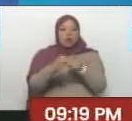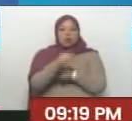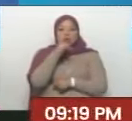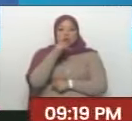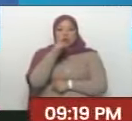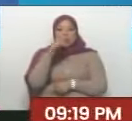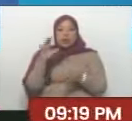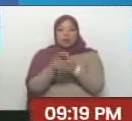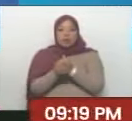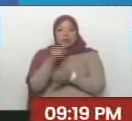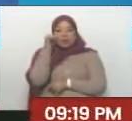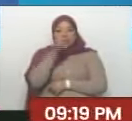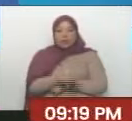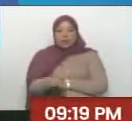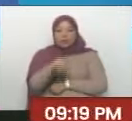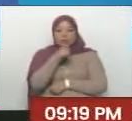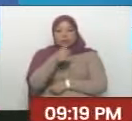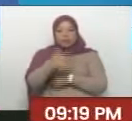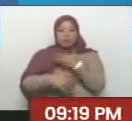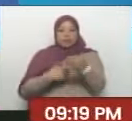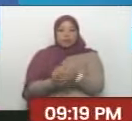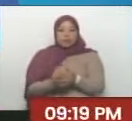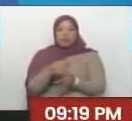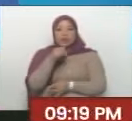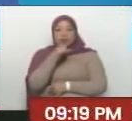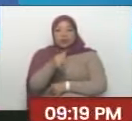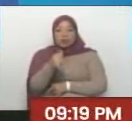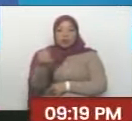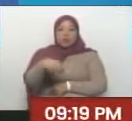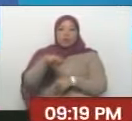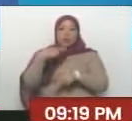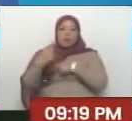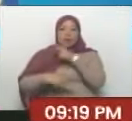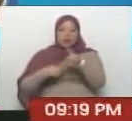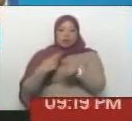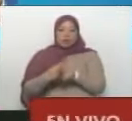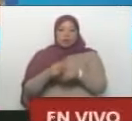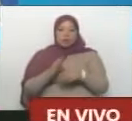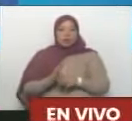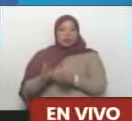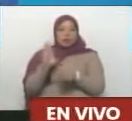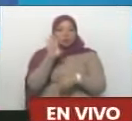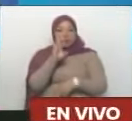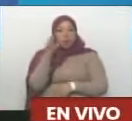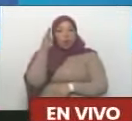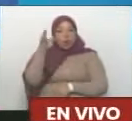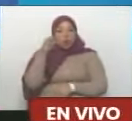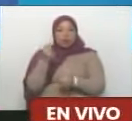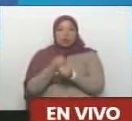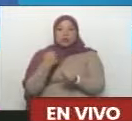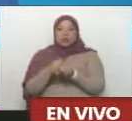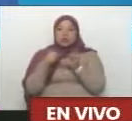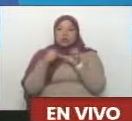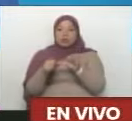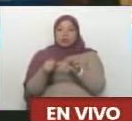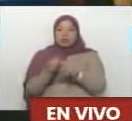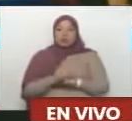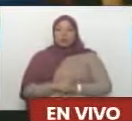culturales consagradas por la UNESCO como patrimonio de la humanidad. Cuidar que esos patrimonios se